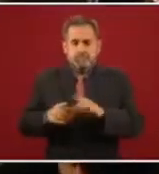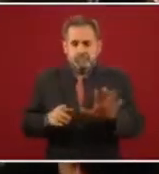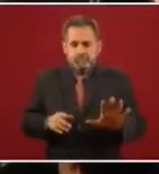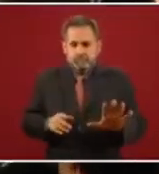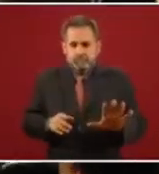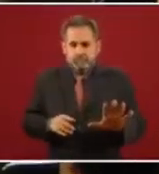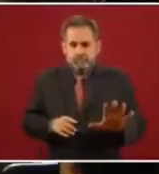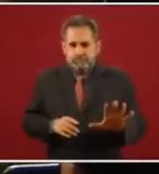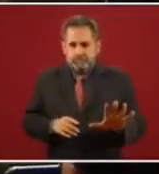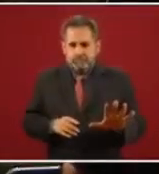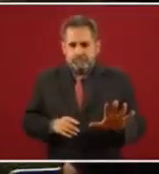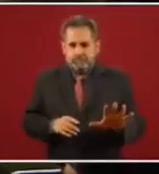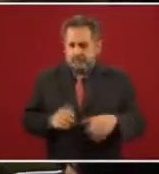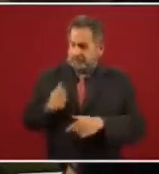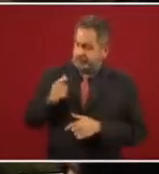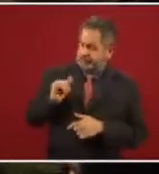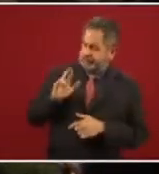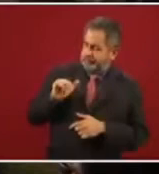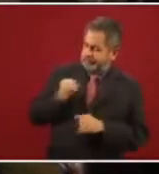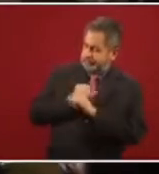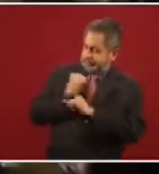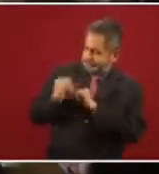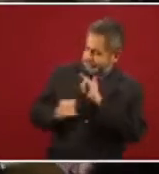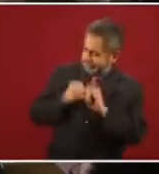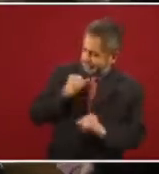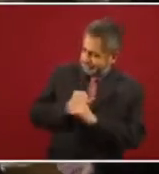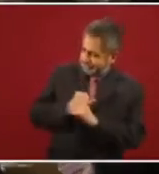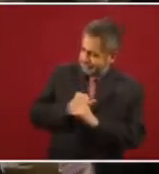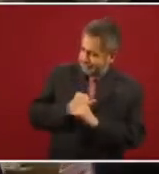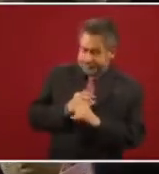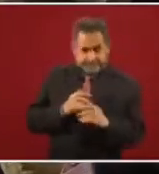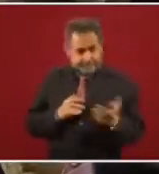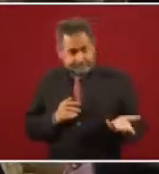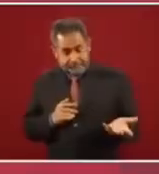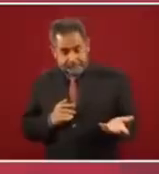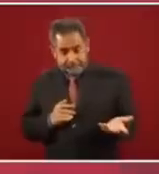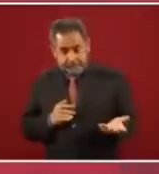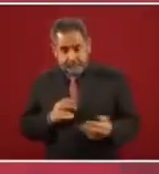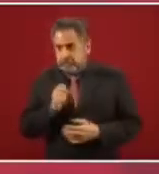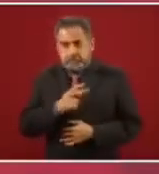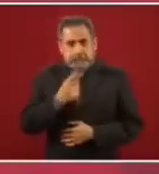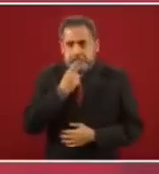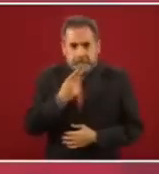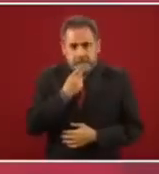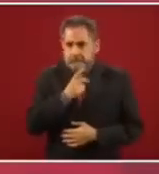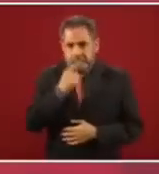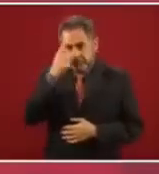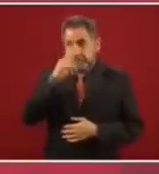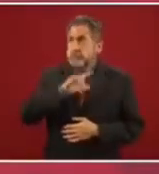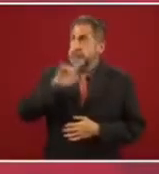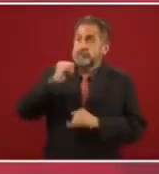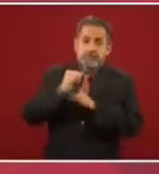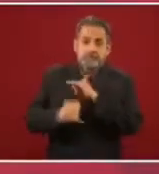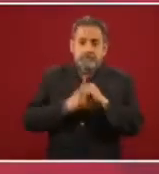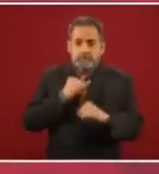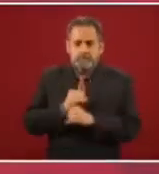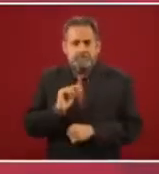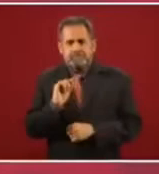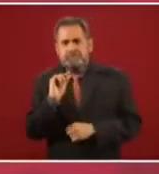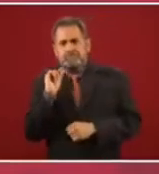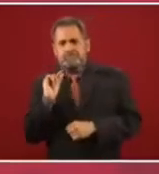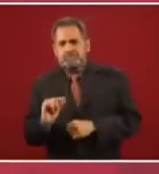ahí. Giras internacionales. O sea, no se usó para giras internacionales, muy poco.